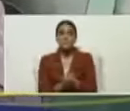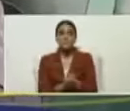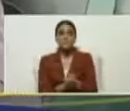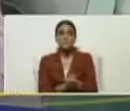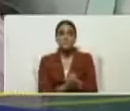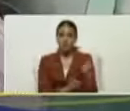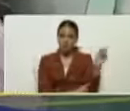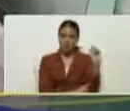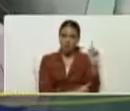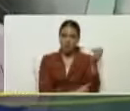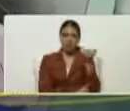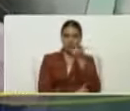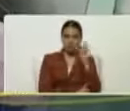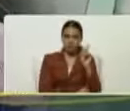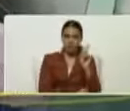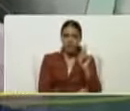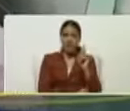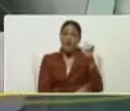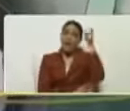No. Campesina.